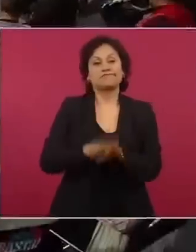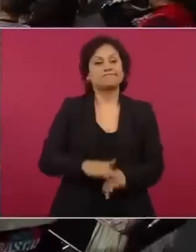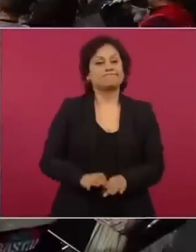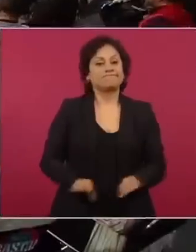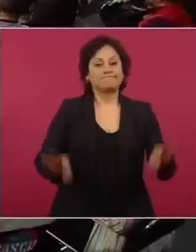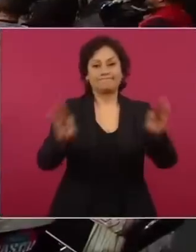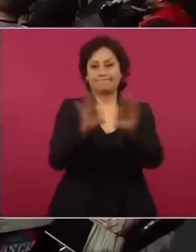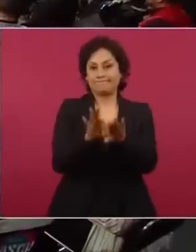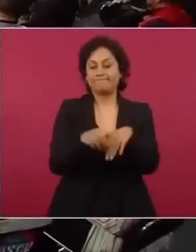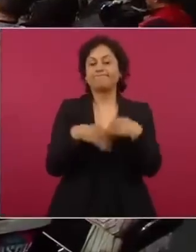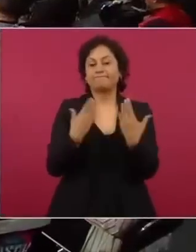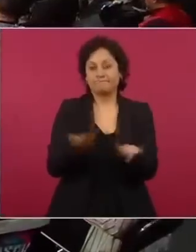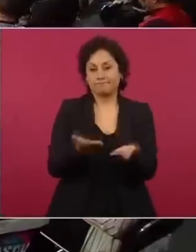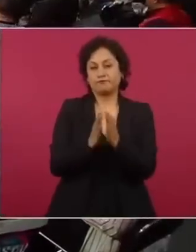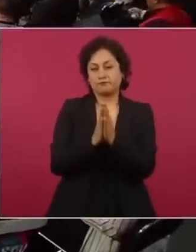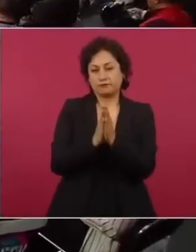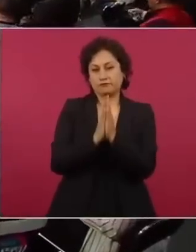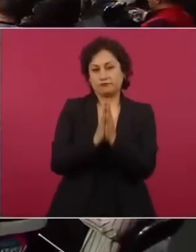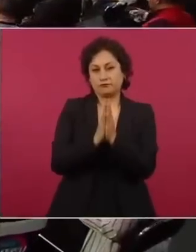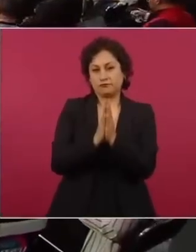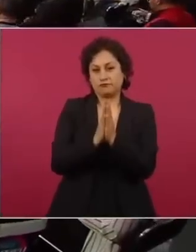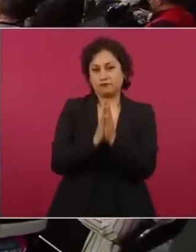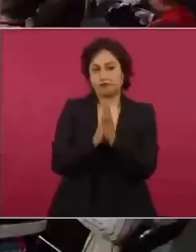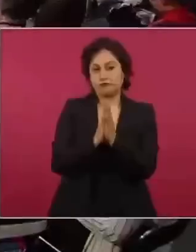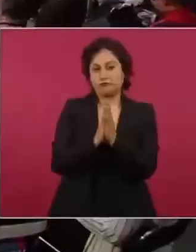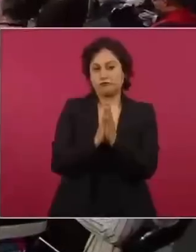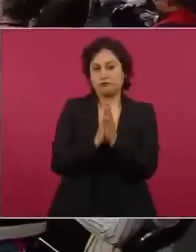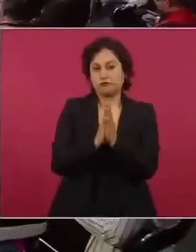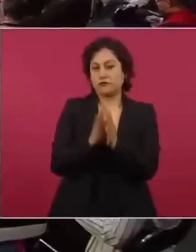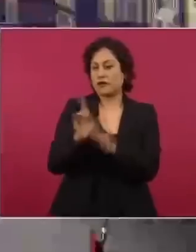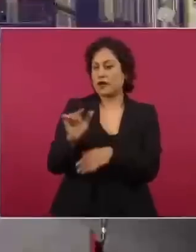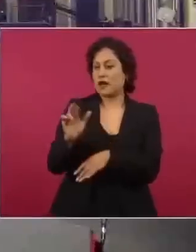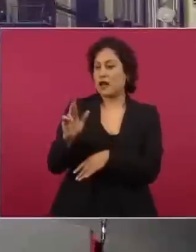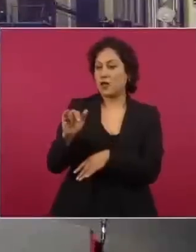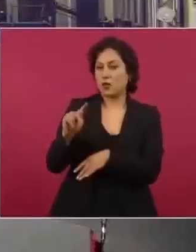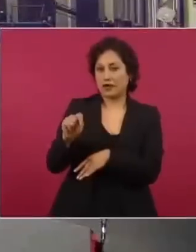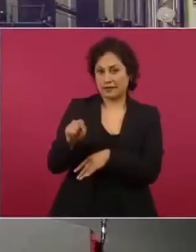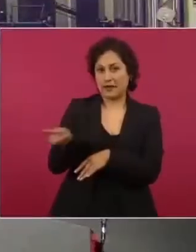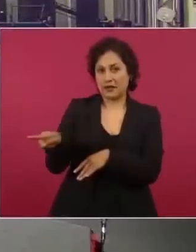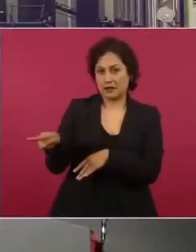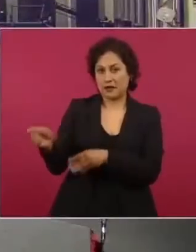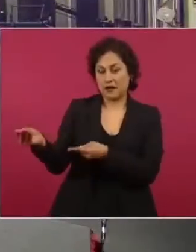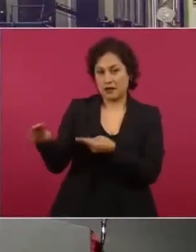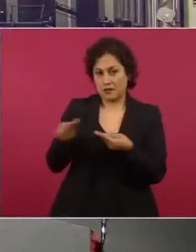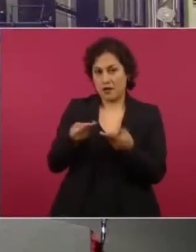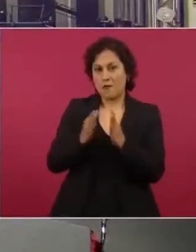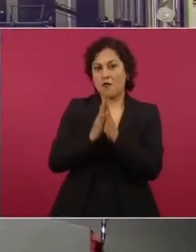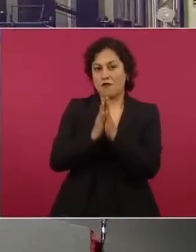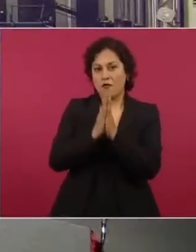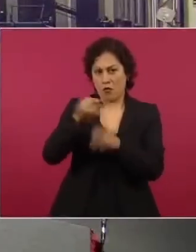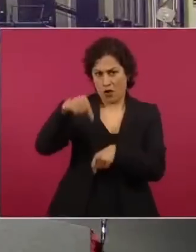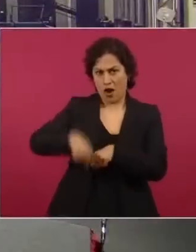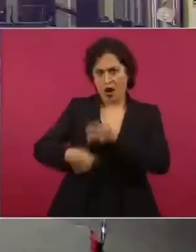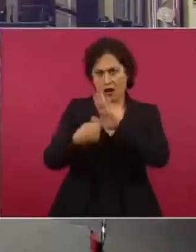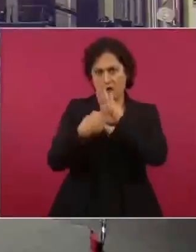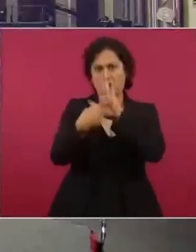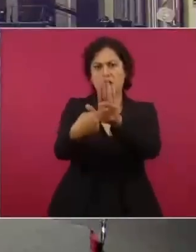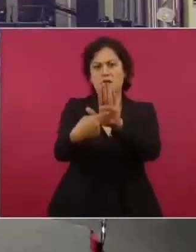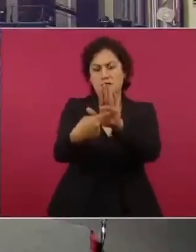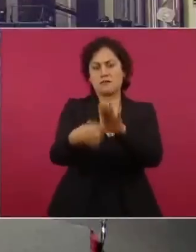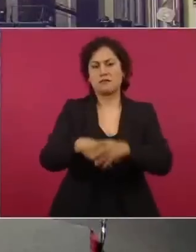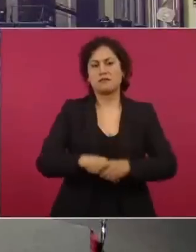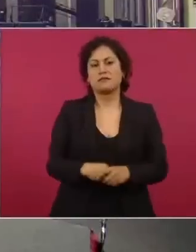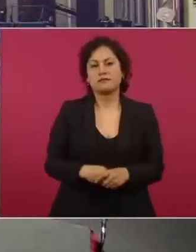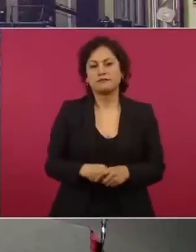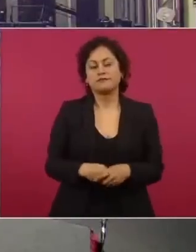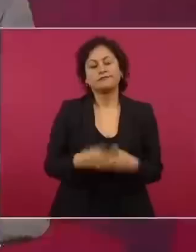Entonces, le dices a Laurita que nos las mande y la vamos a poner aquí. Esto